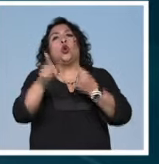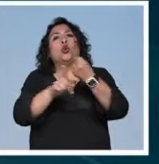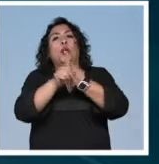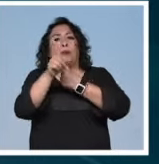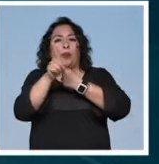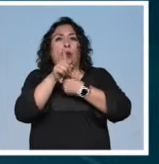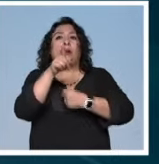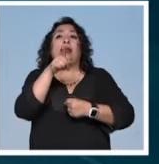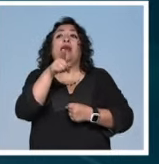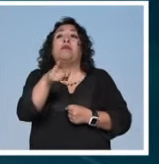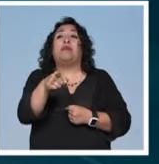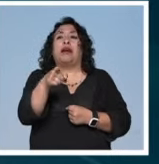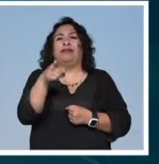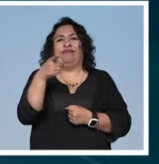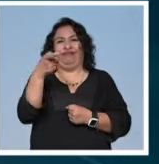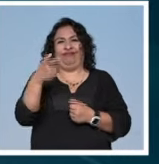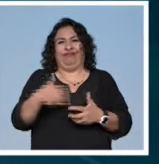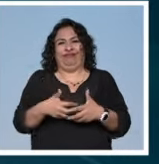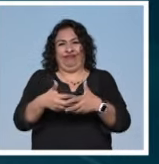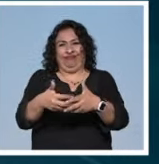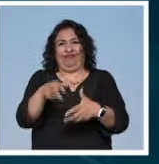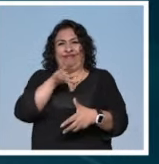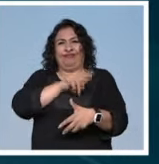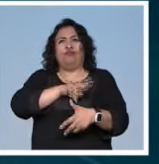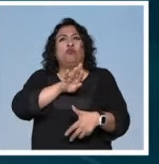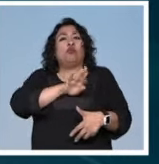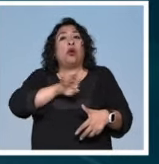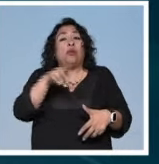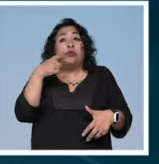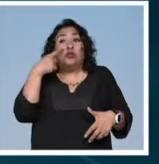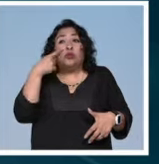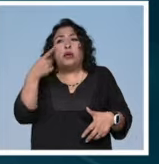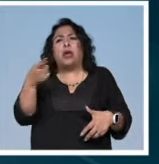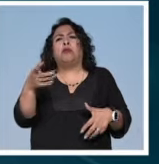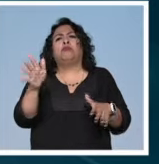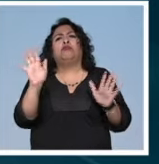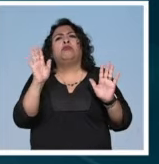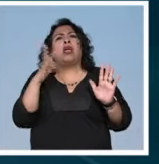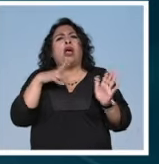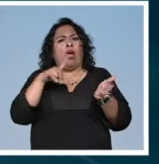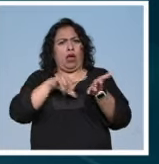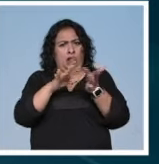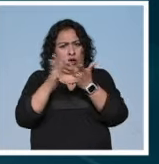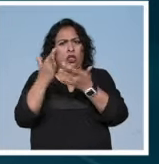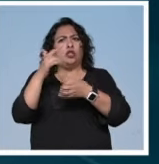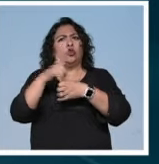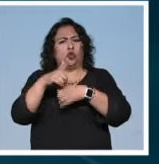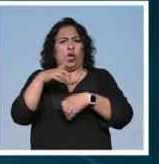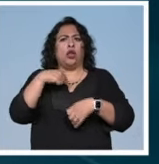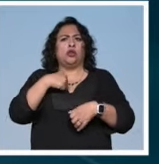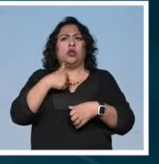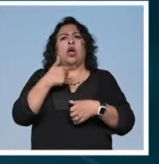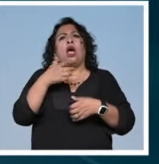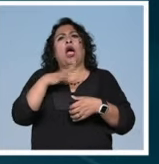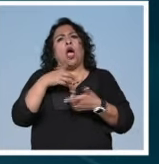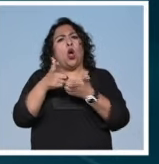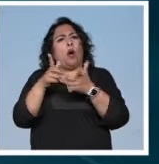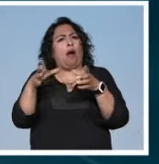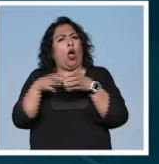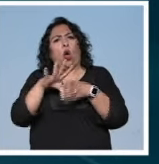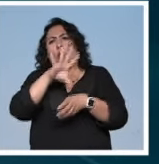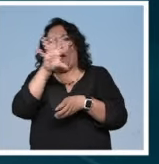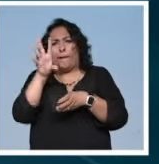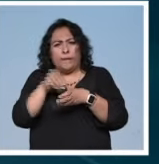que representa este tipo de maternidad es que ya se pueden encontrar ofertas hasta en redes sociales donde se arman paquetes